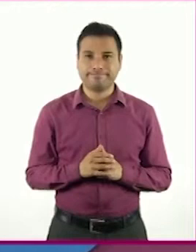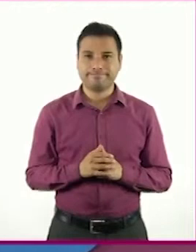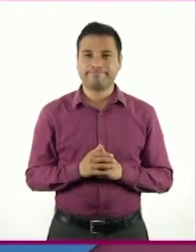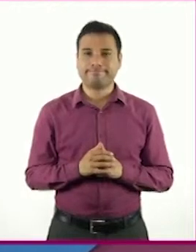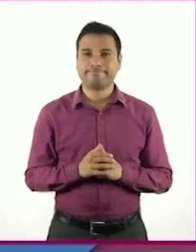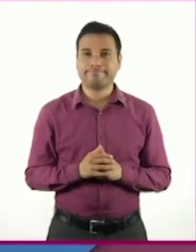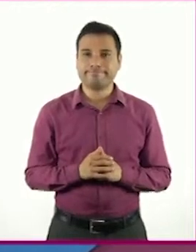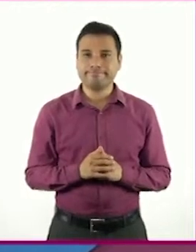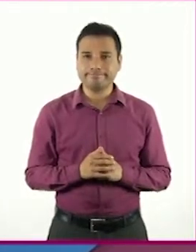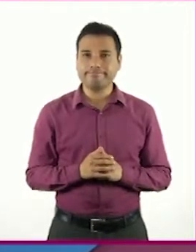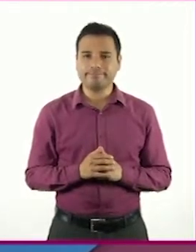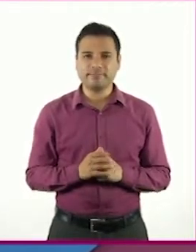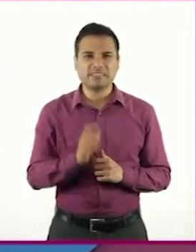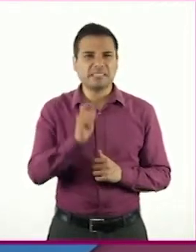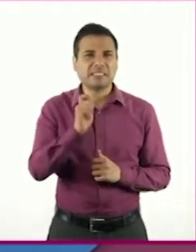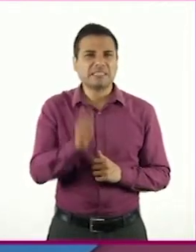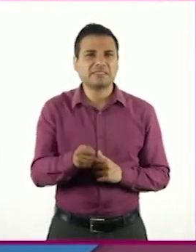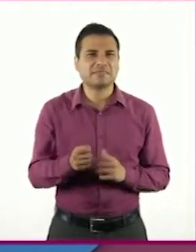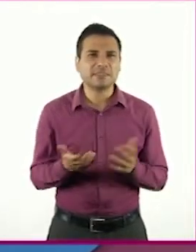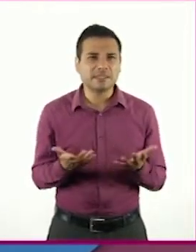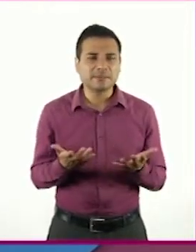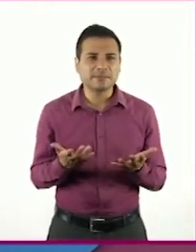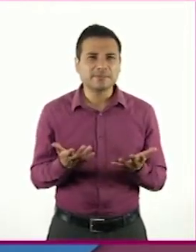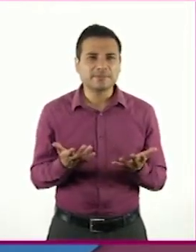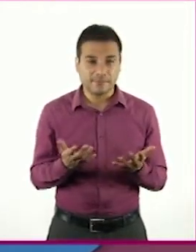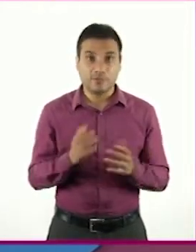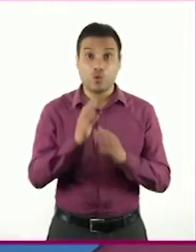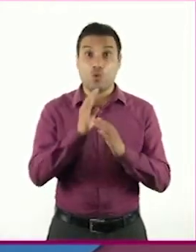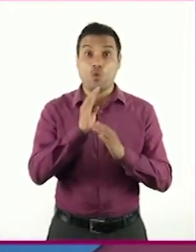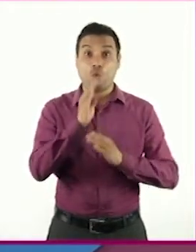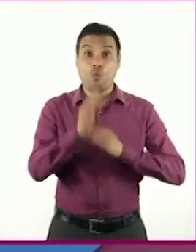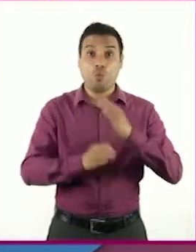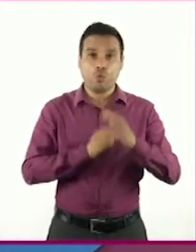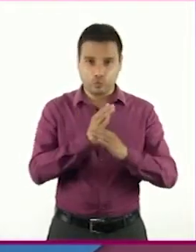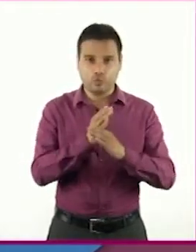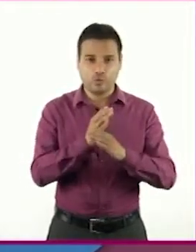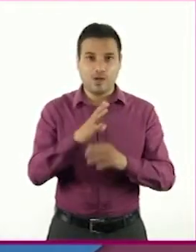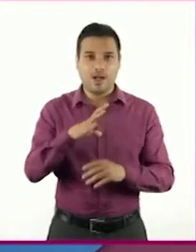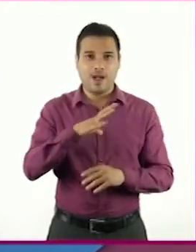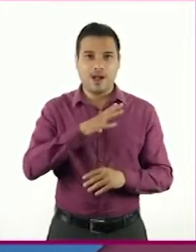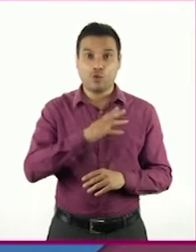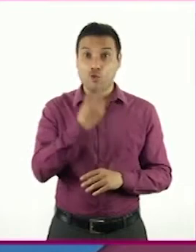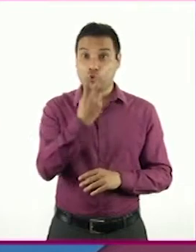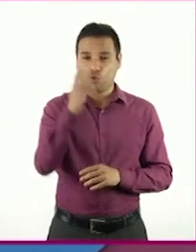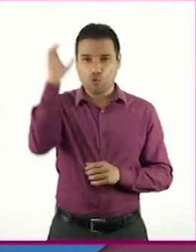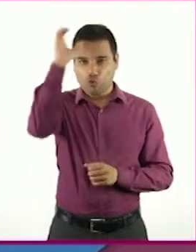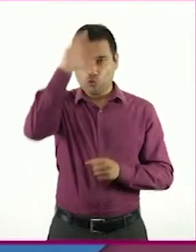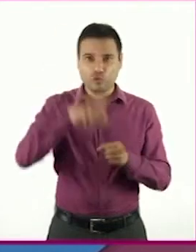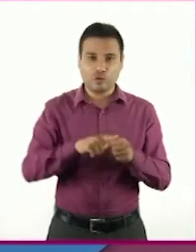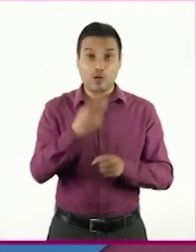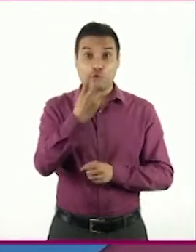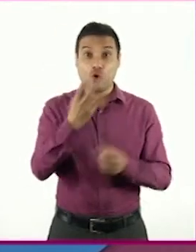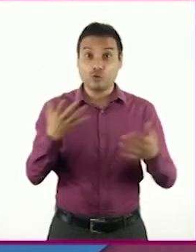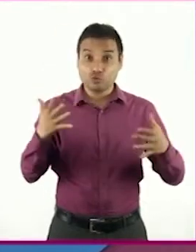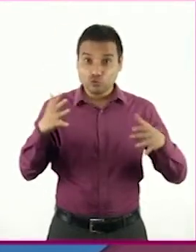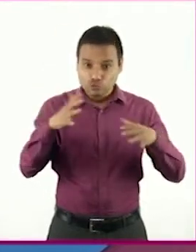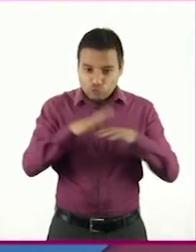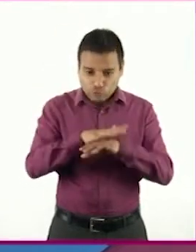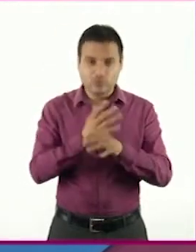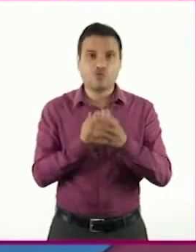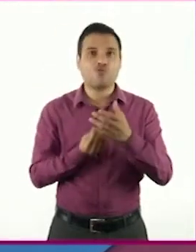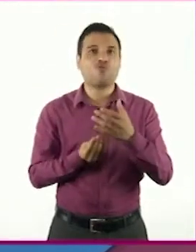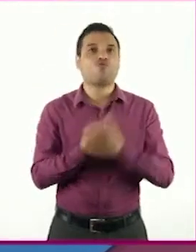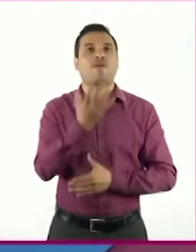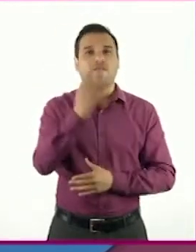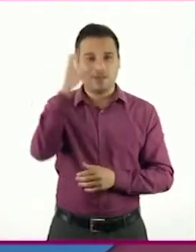contrario, ser chicano es formar parte de un mundo que toma a dos culturas y las fusiona para crear una nueva